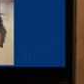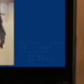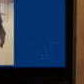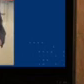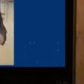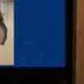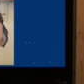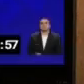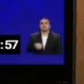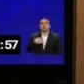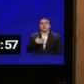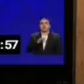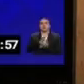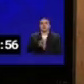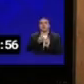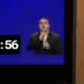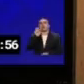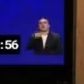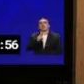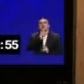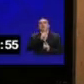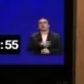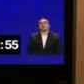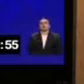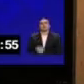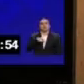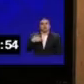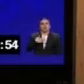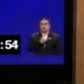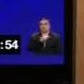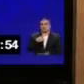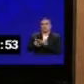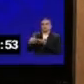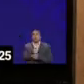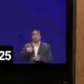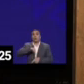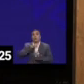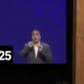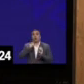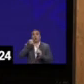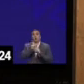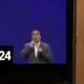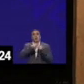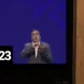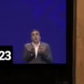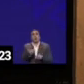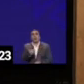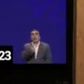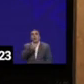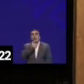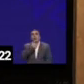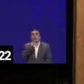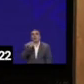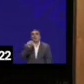tus deudas Mientras Freire no es tu amigo Abogado del diablo, otro corrupto vendido Como Yaku, espiritual mis